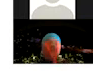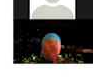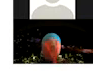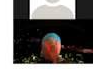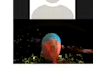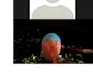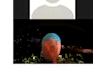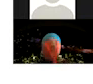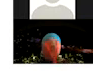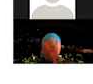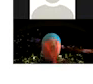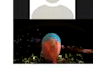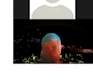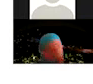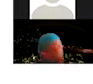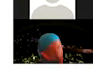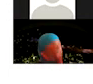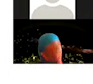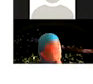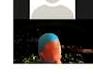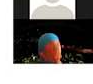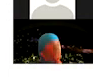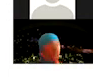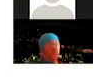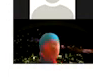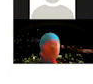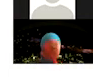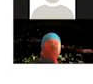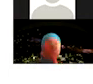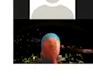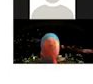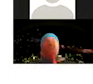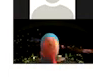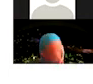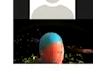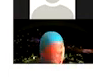Se escucha muy, muy lejos. Sé que están en otro planeta, pero...